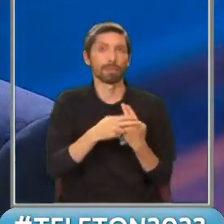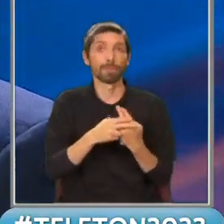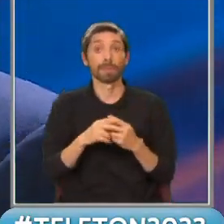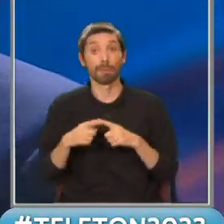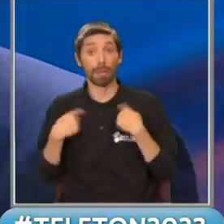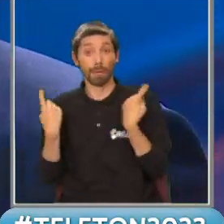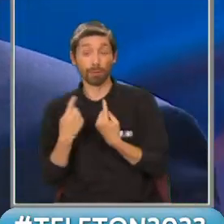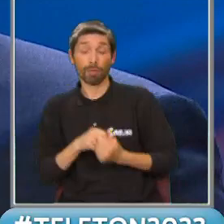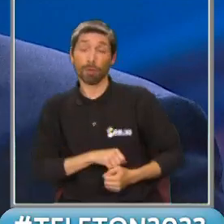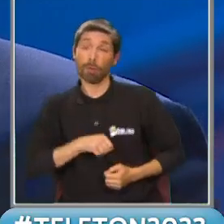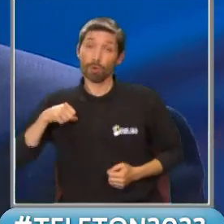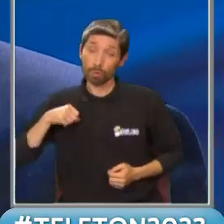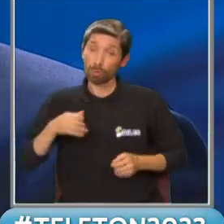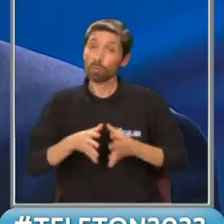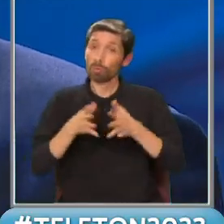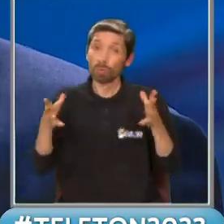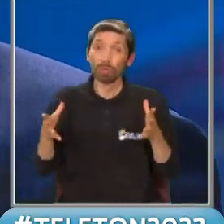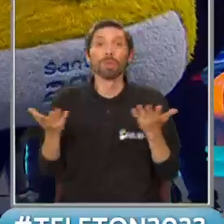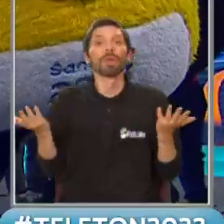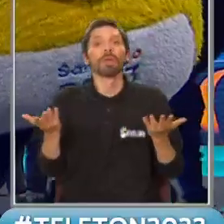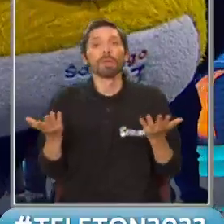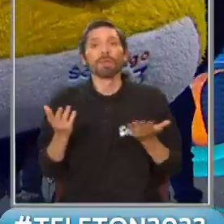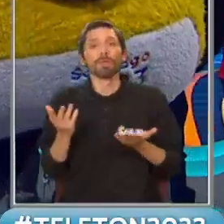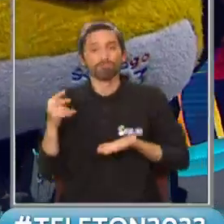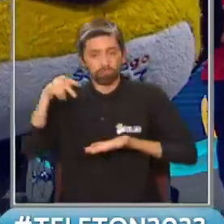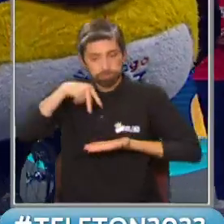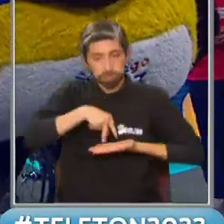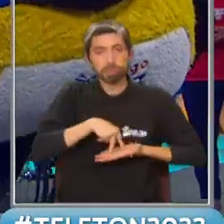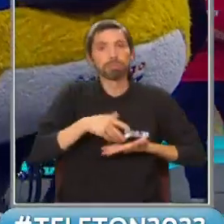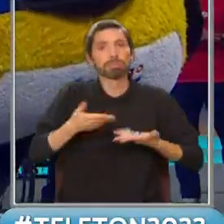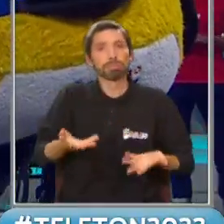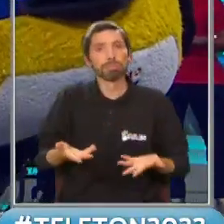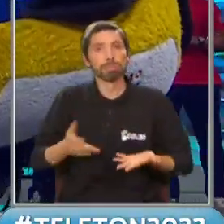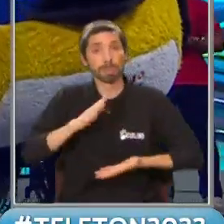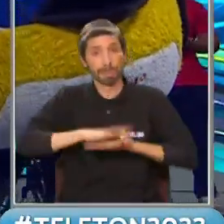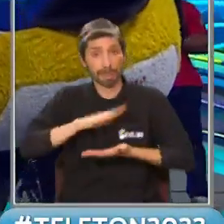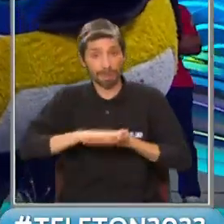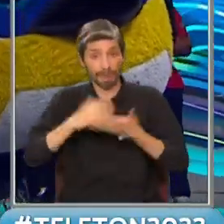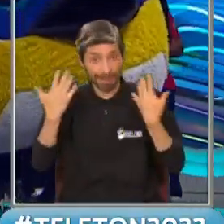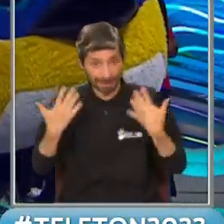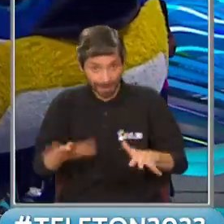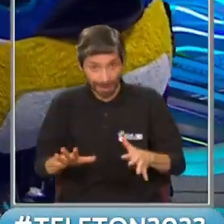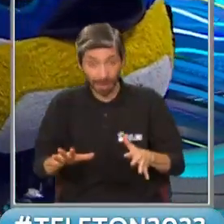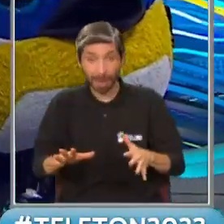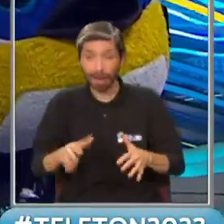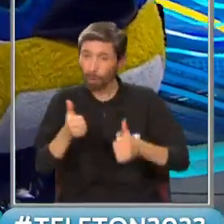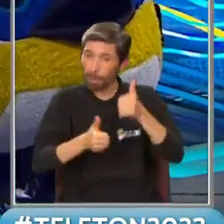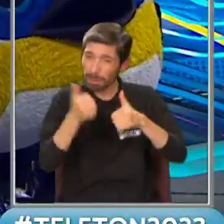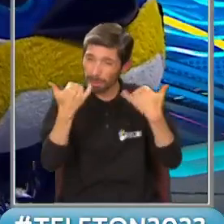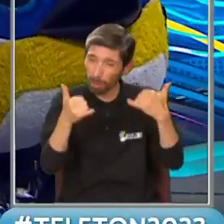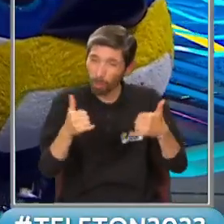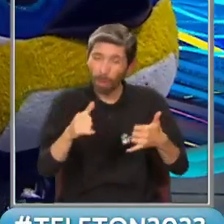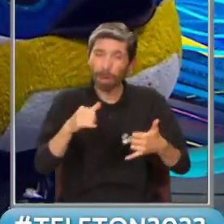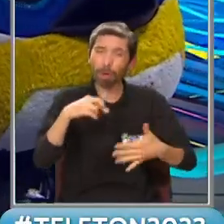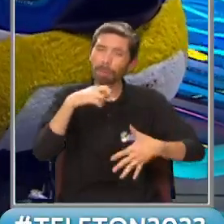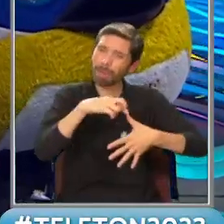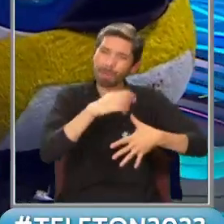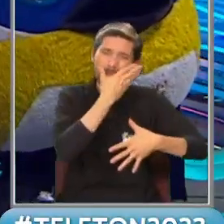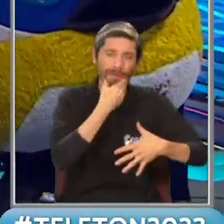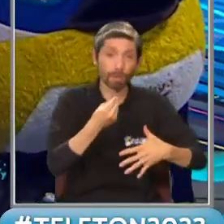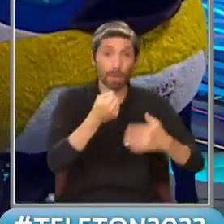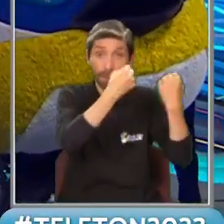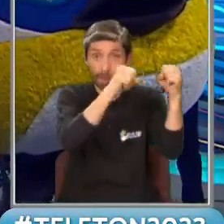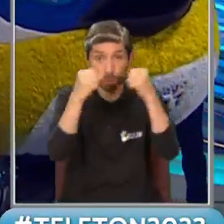tremendo orgullo Martín de poder estar acá después de haber celebrado estos juegos panamericanos maravillosos los deportistas de Juegos